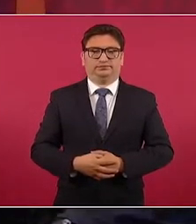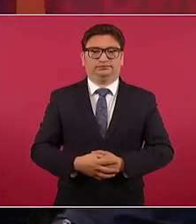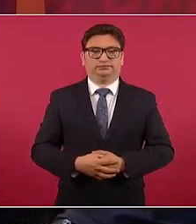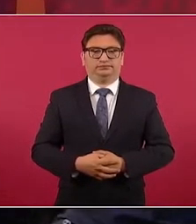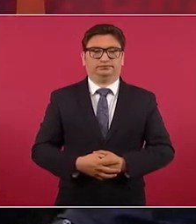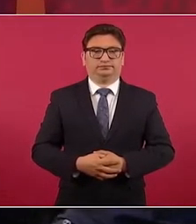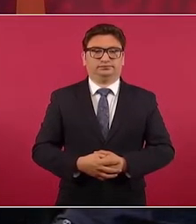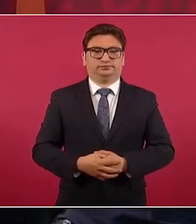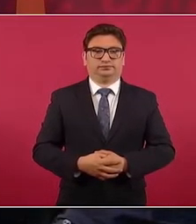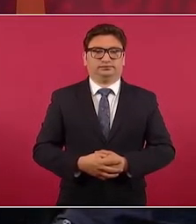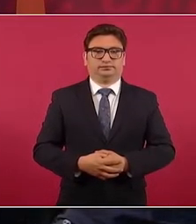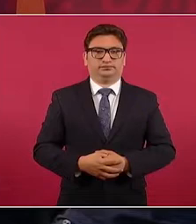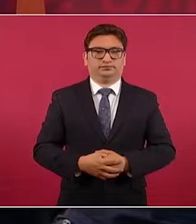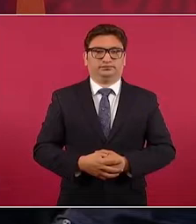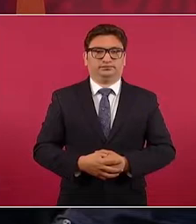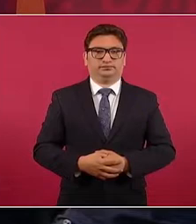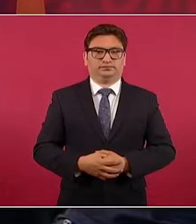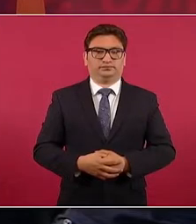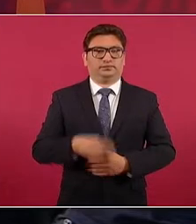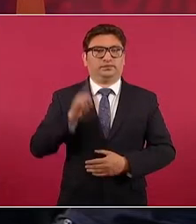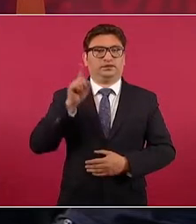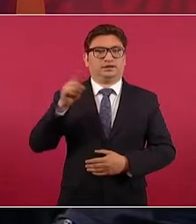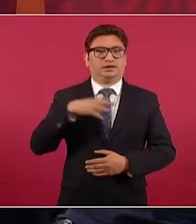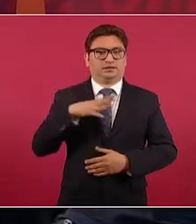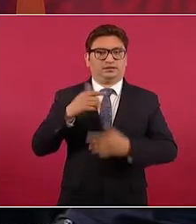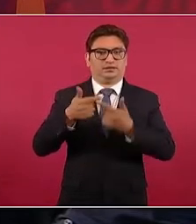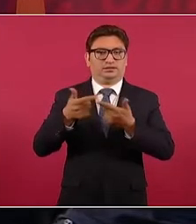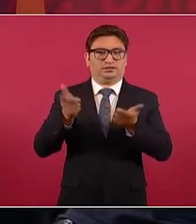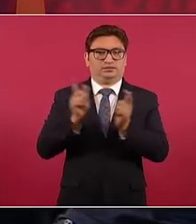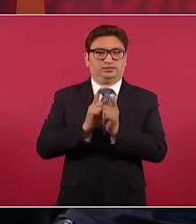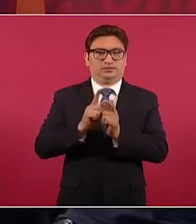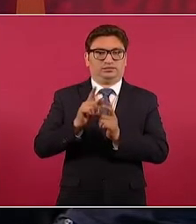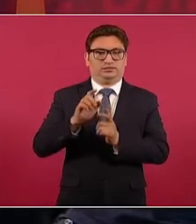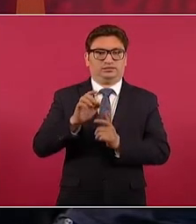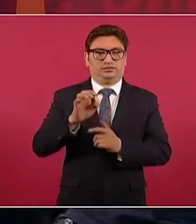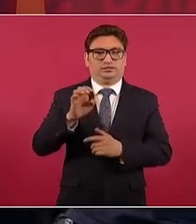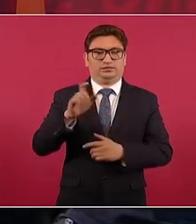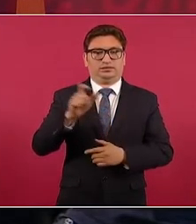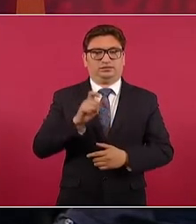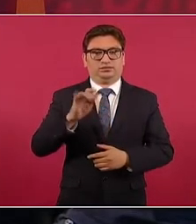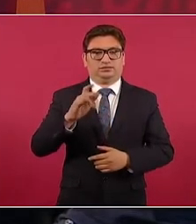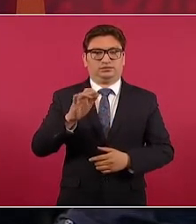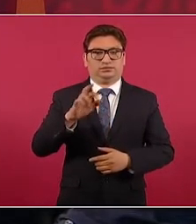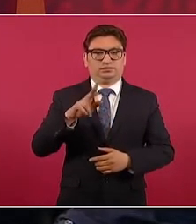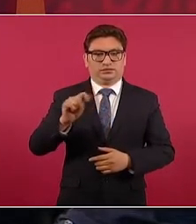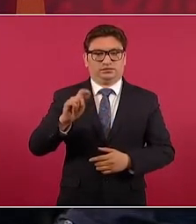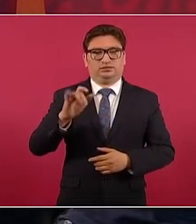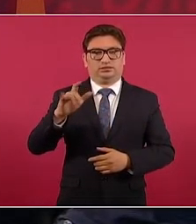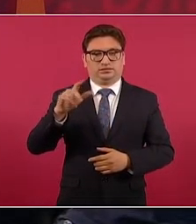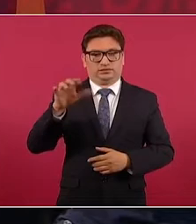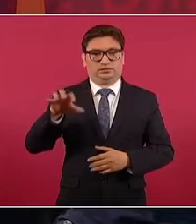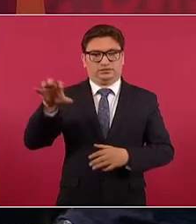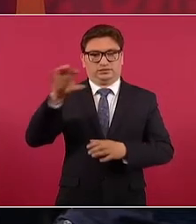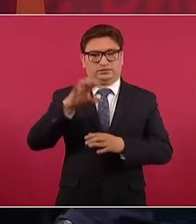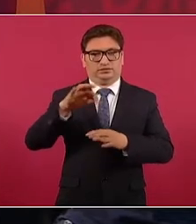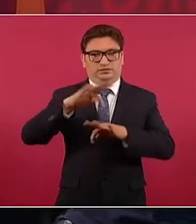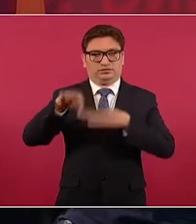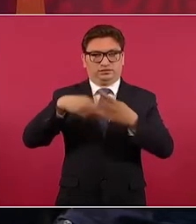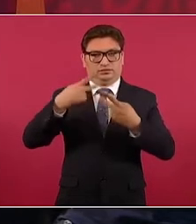exactamente, que aquí está el grupo Xcaret, Calitka, Río Secreto. Sí, con la